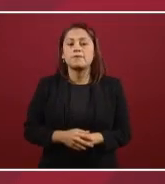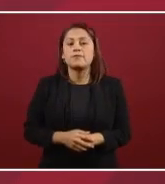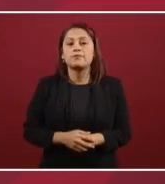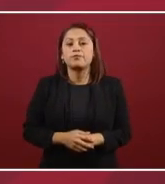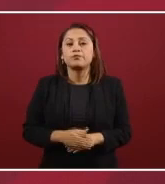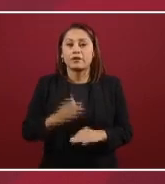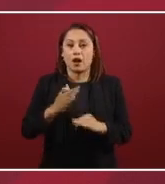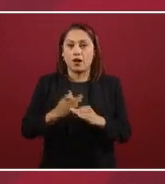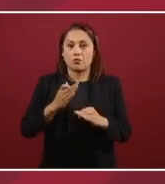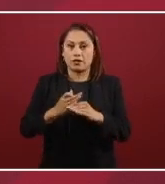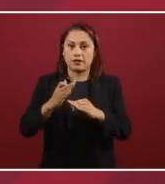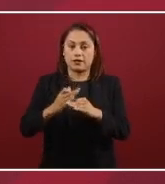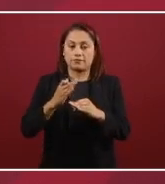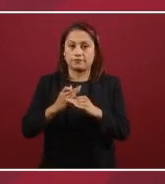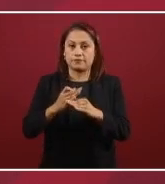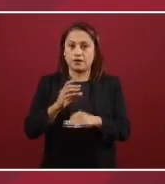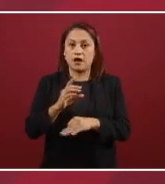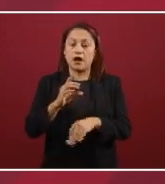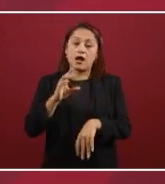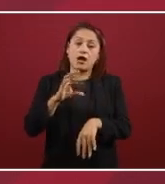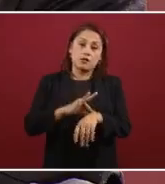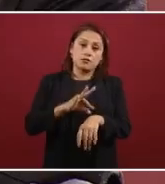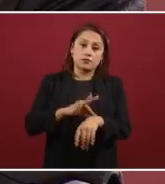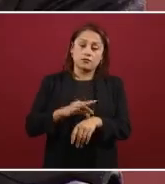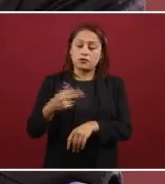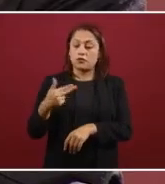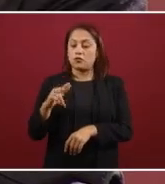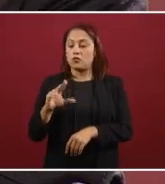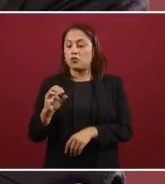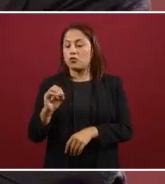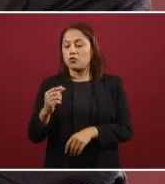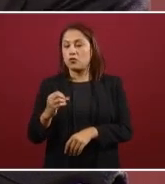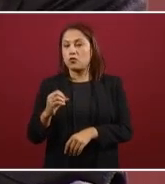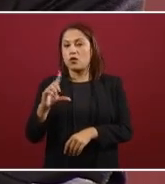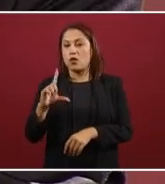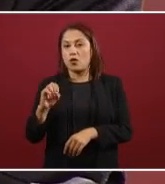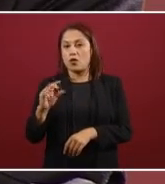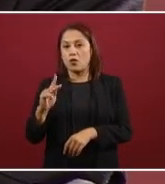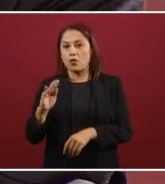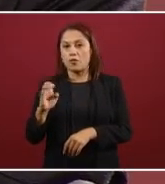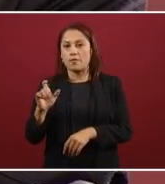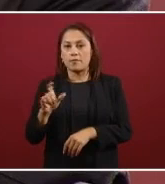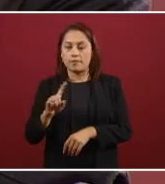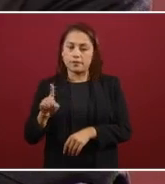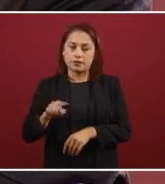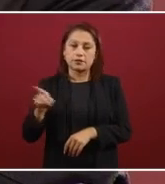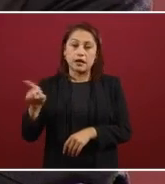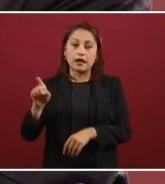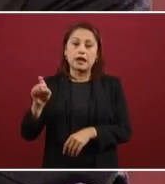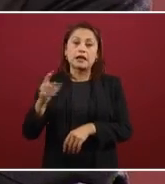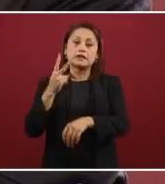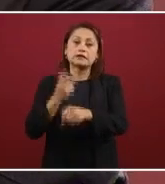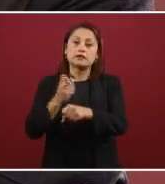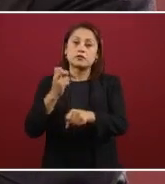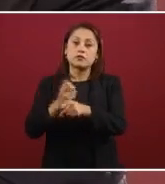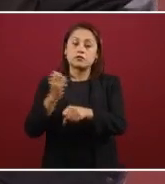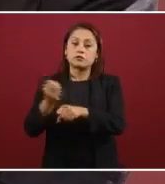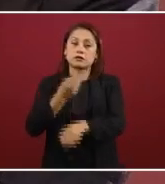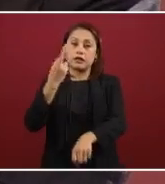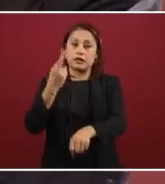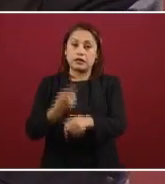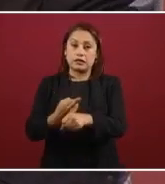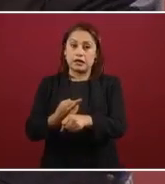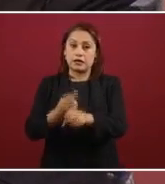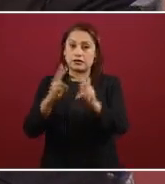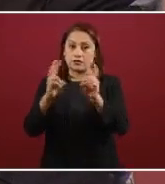Hugo López-Gatell, subsecretario de Salud, que nos